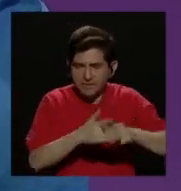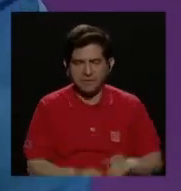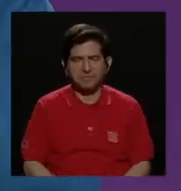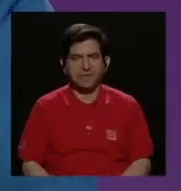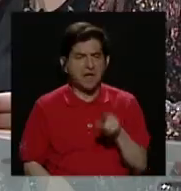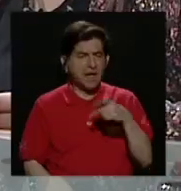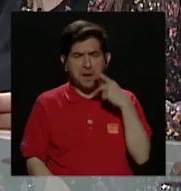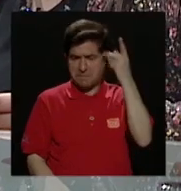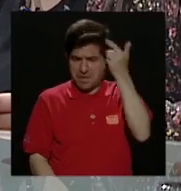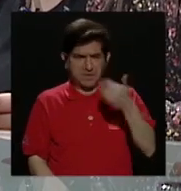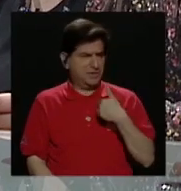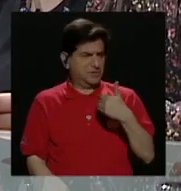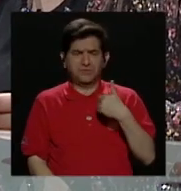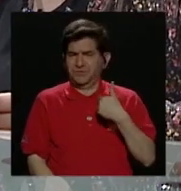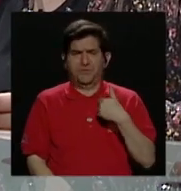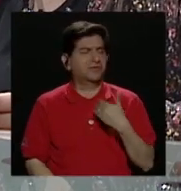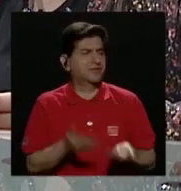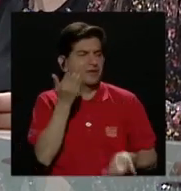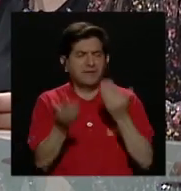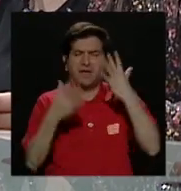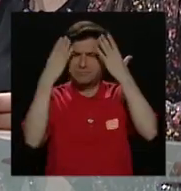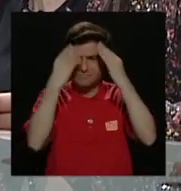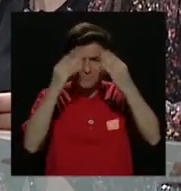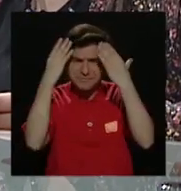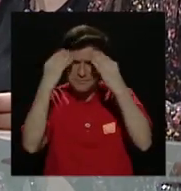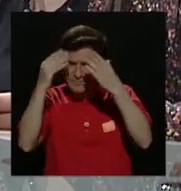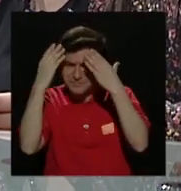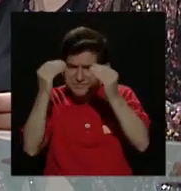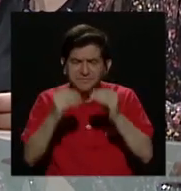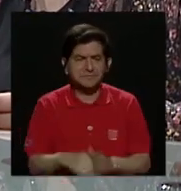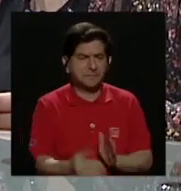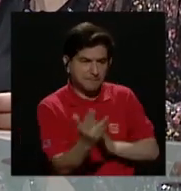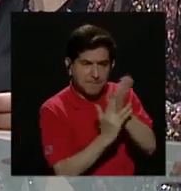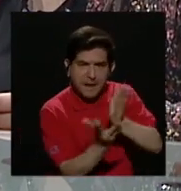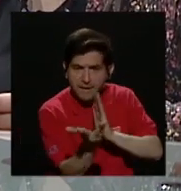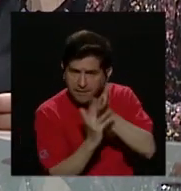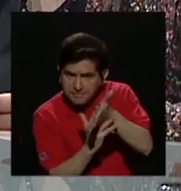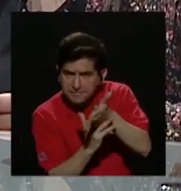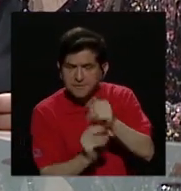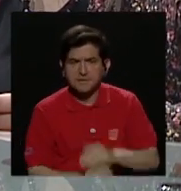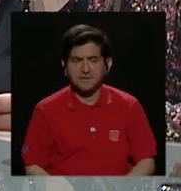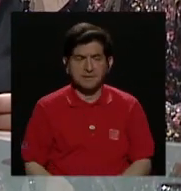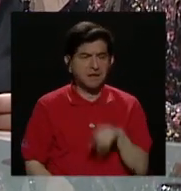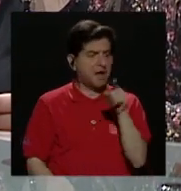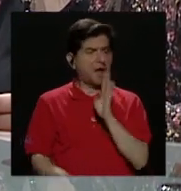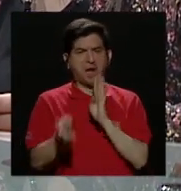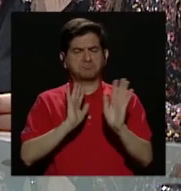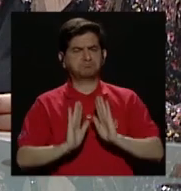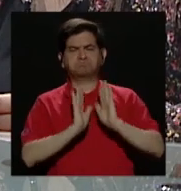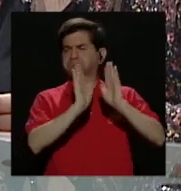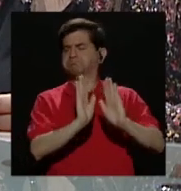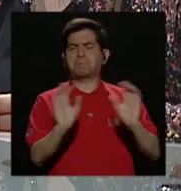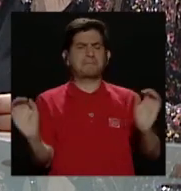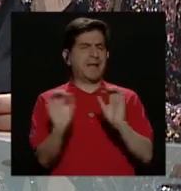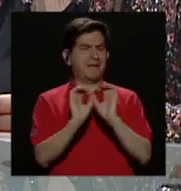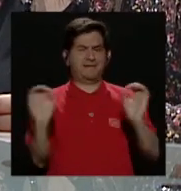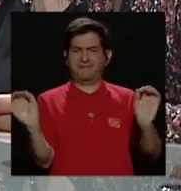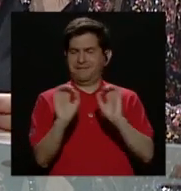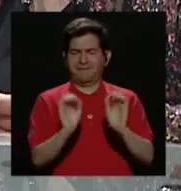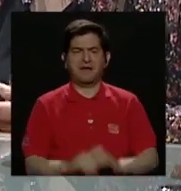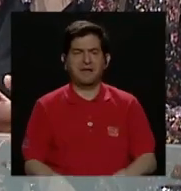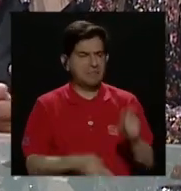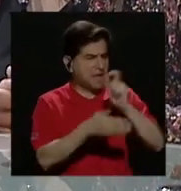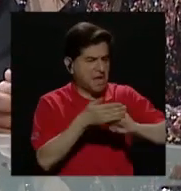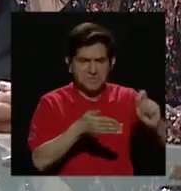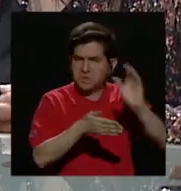estos padres no tienen la suficiente información al alcance de la mano, porque de esto no se habla en ningún lado, ni en